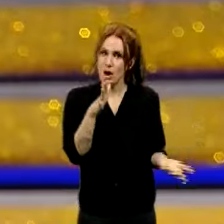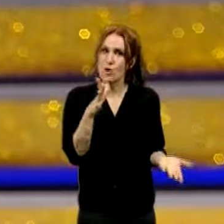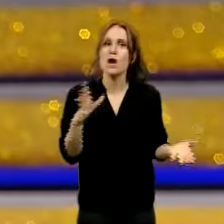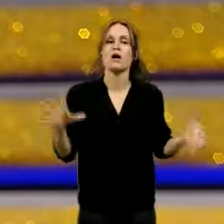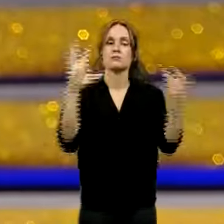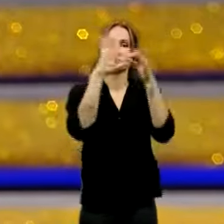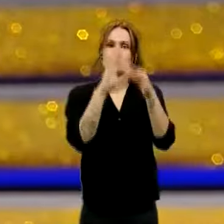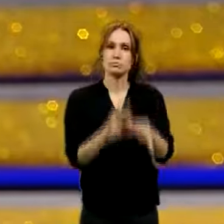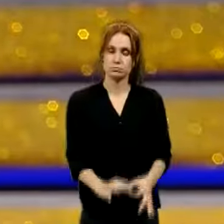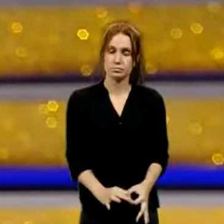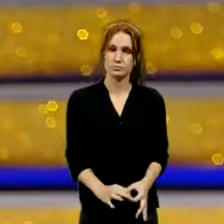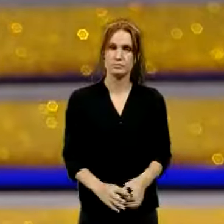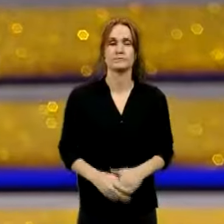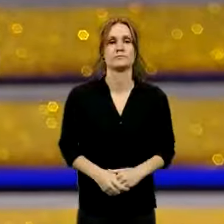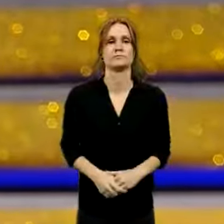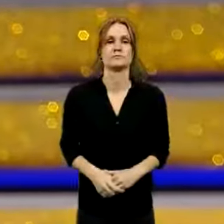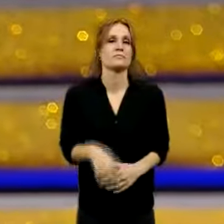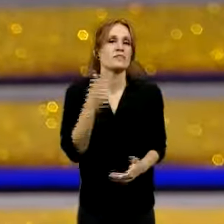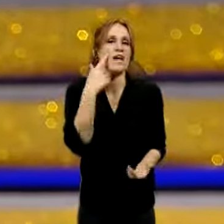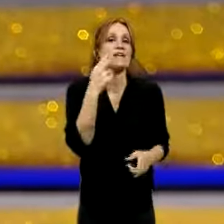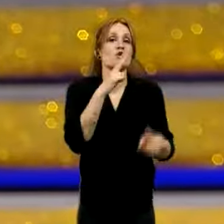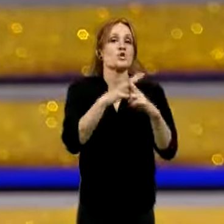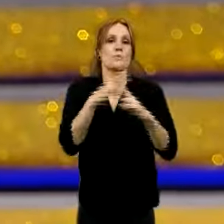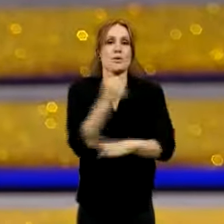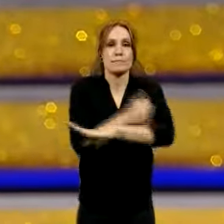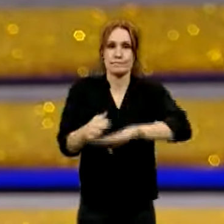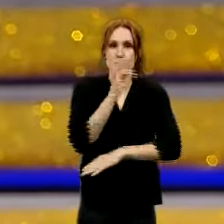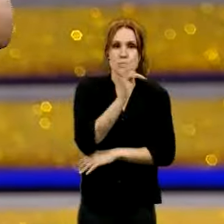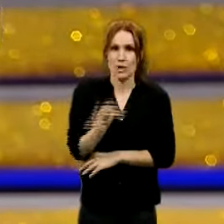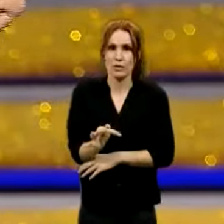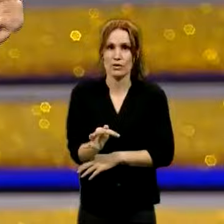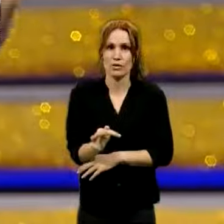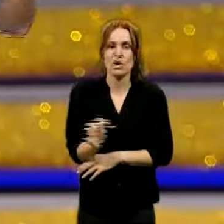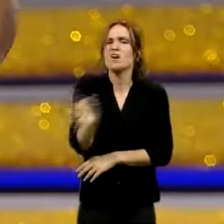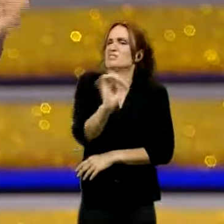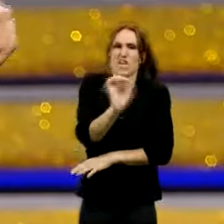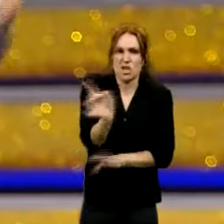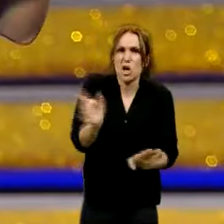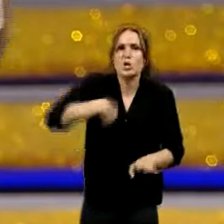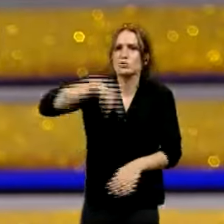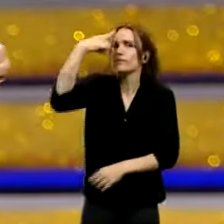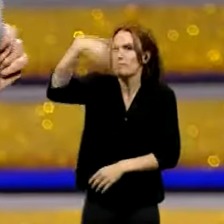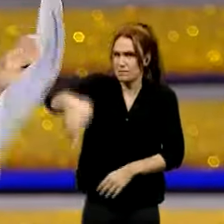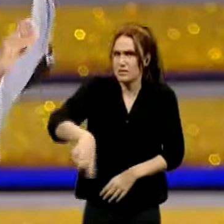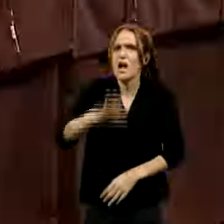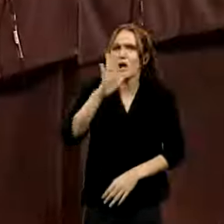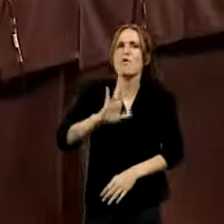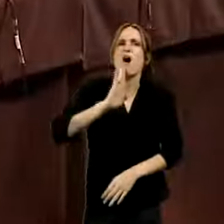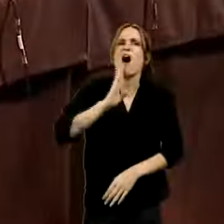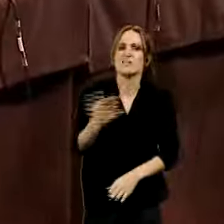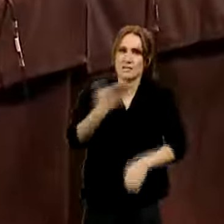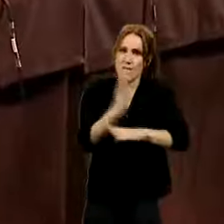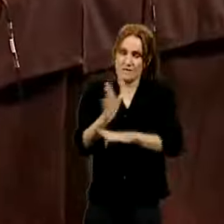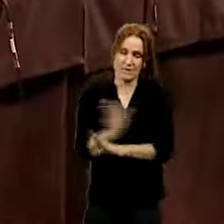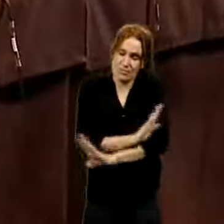relacionan. Vamos a nombrar al jurado. Venga. No, no les vamos a nombrar. Sabemos quiénes son, les hemos presentado al llegar. Ya